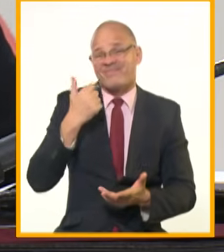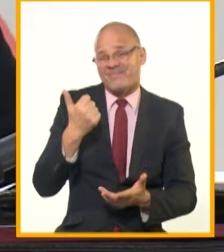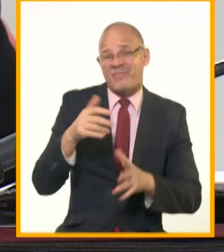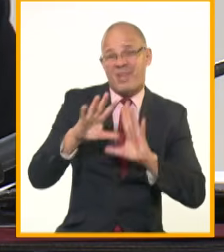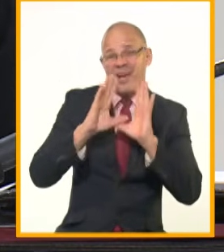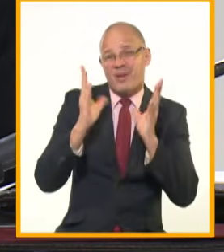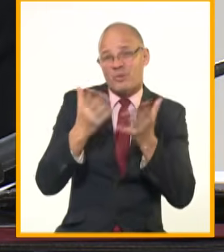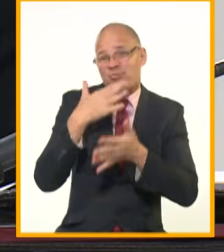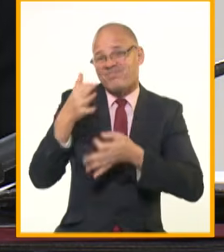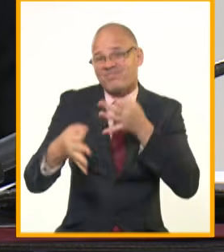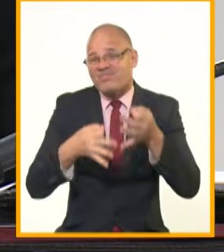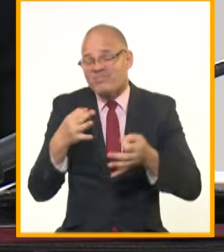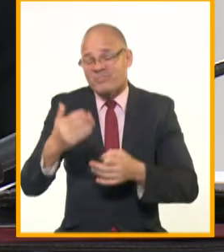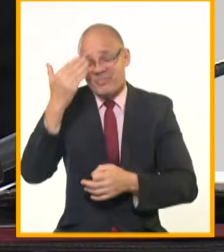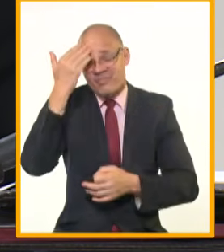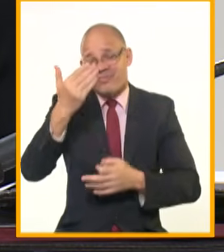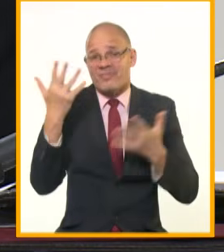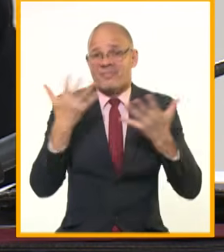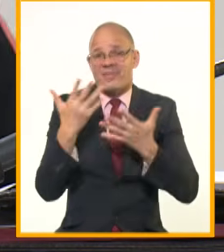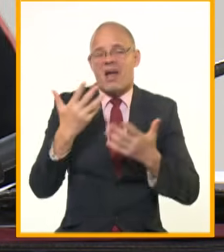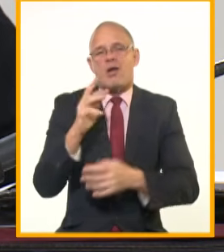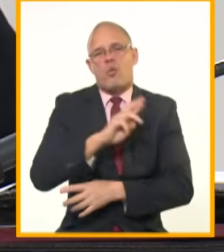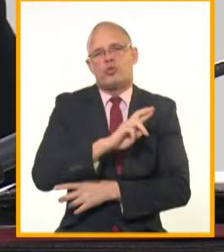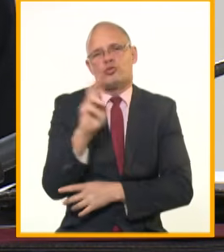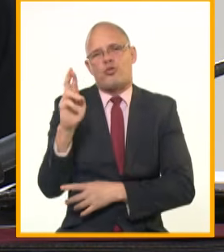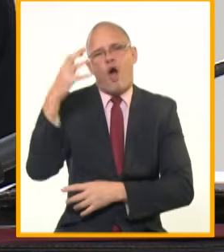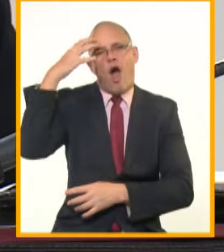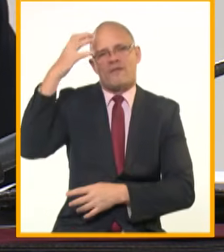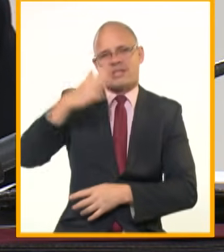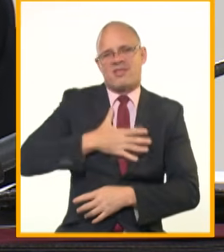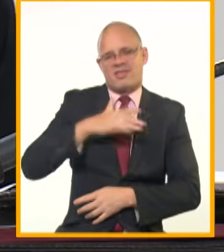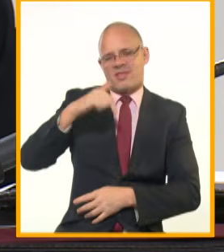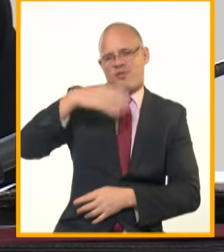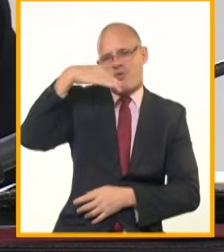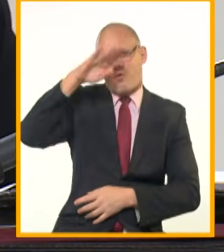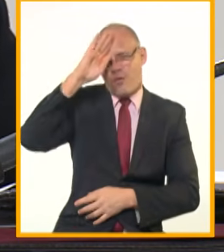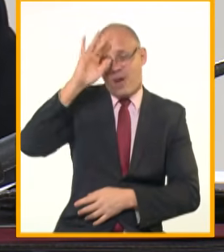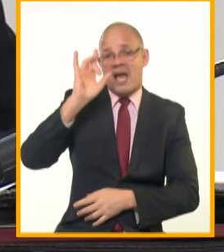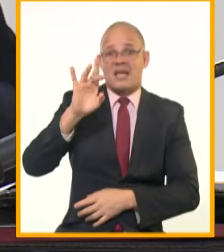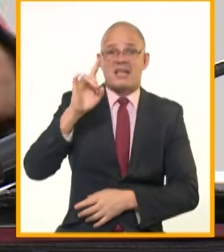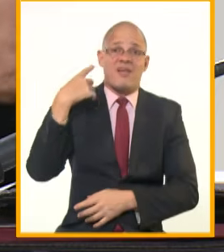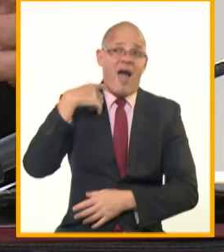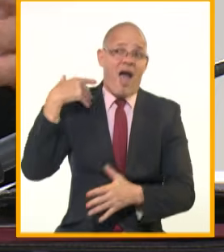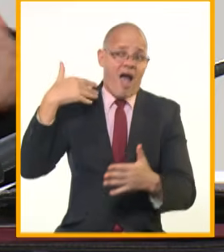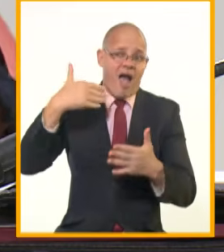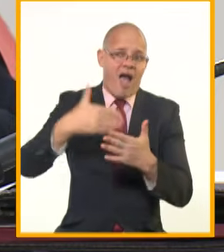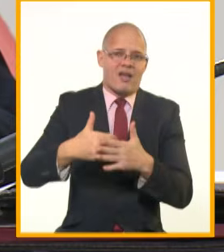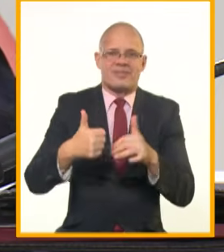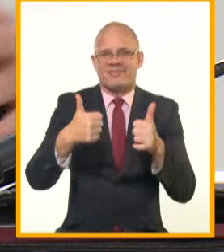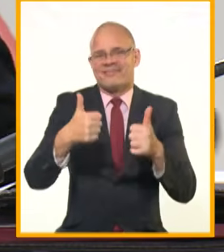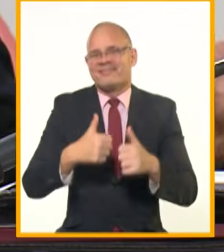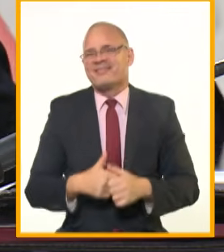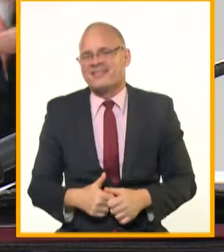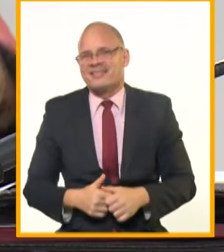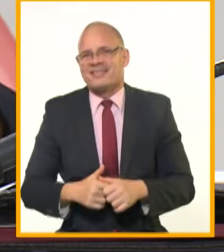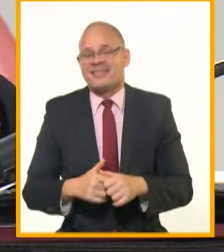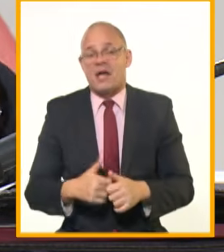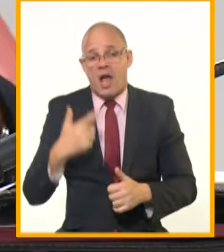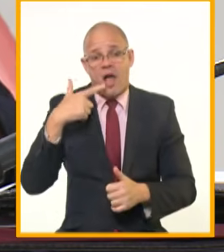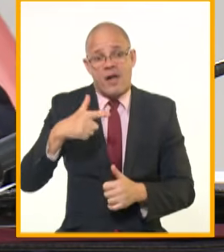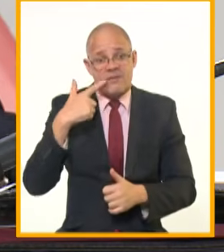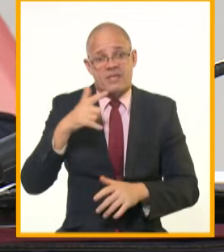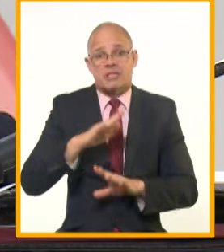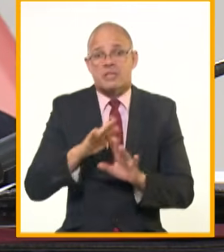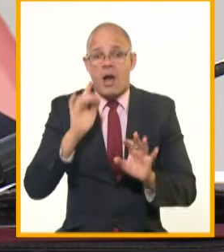ha incrementado, ha desarrollado en estos últimos 15 años en Artemisa, que como decíamos es una provincia que es fusión